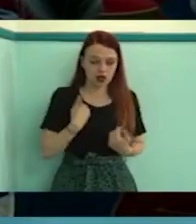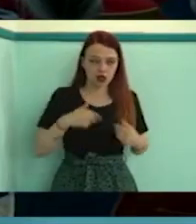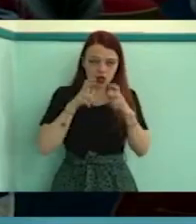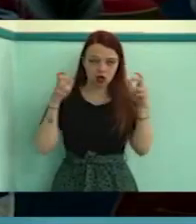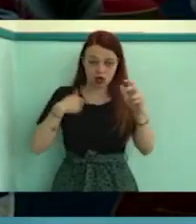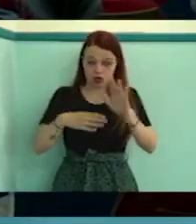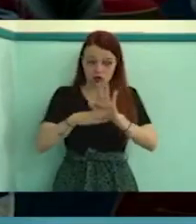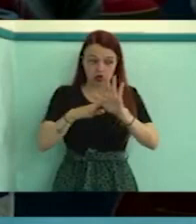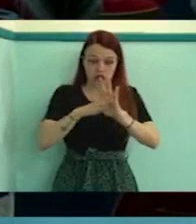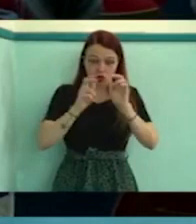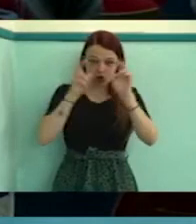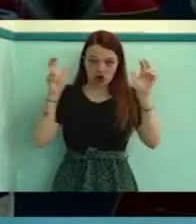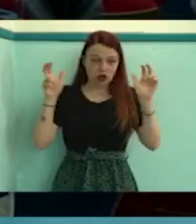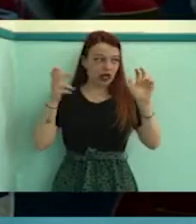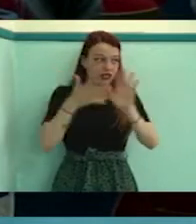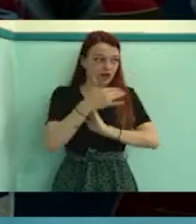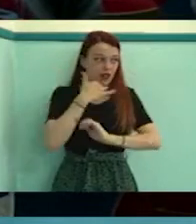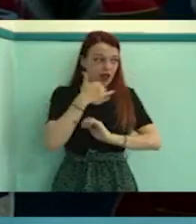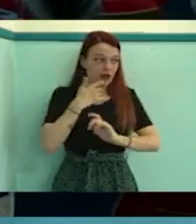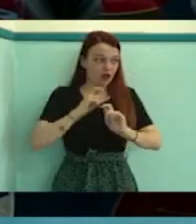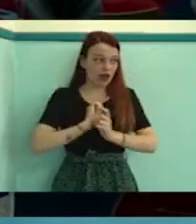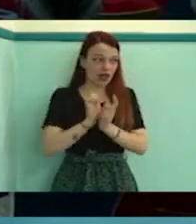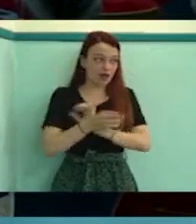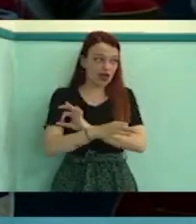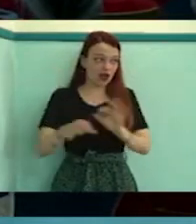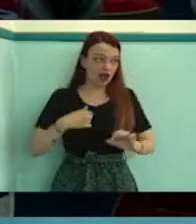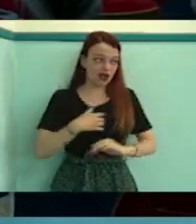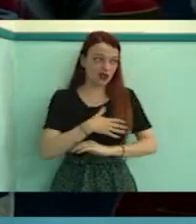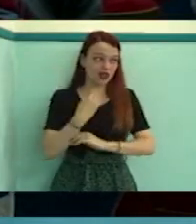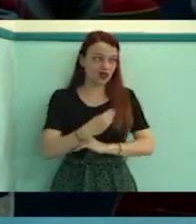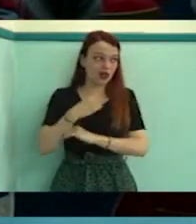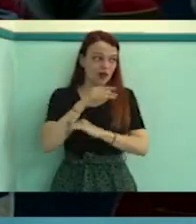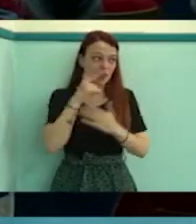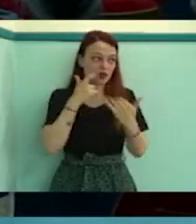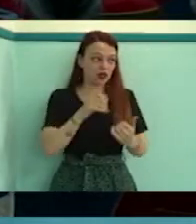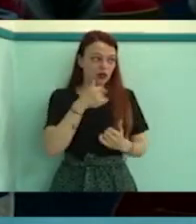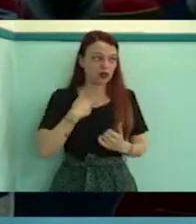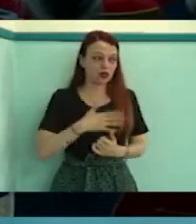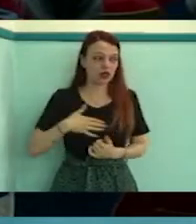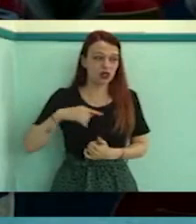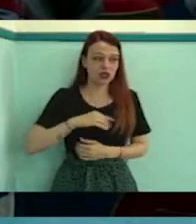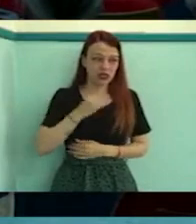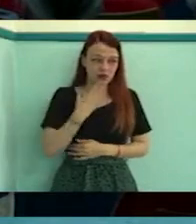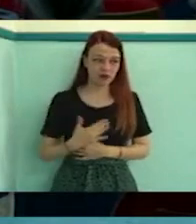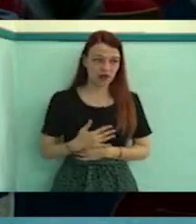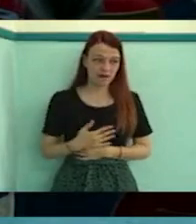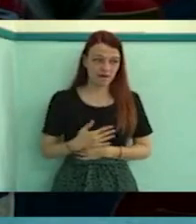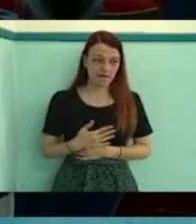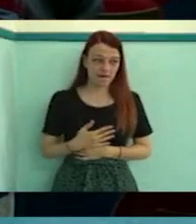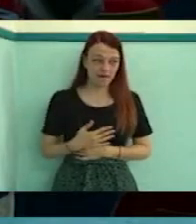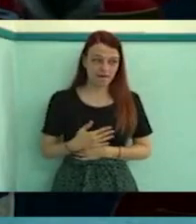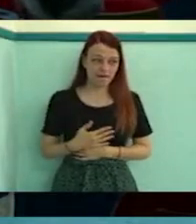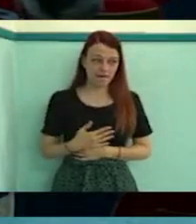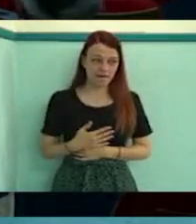seguir siendo gorda No pretendo cambiar me voy a cuidar por salud y por sentirme bien no por otra cosa